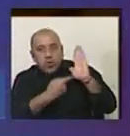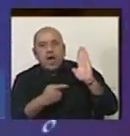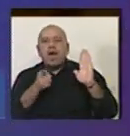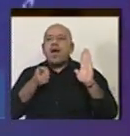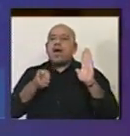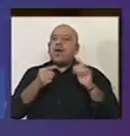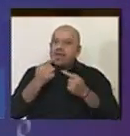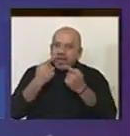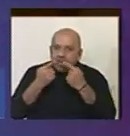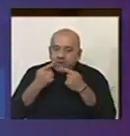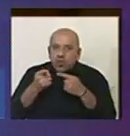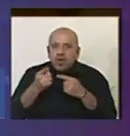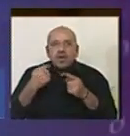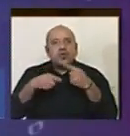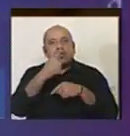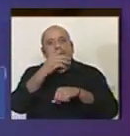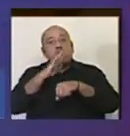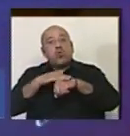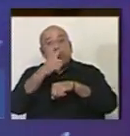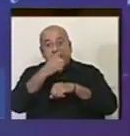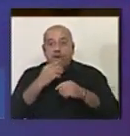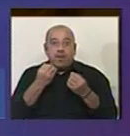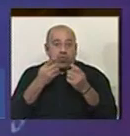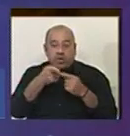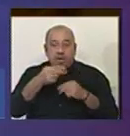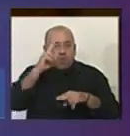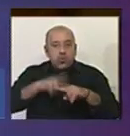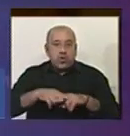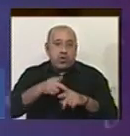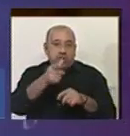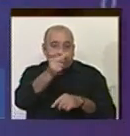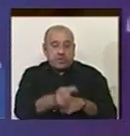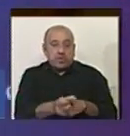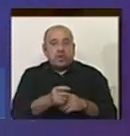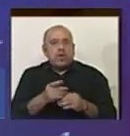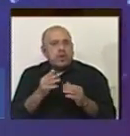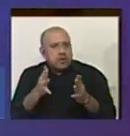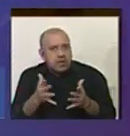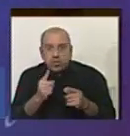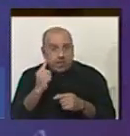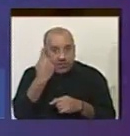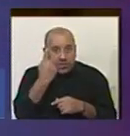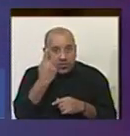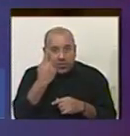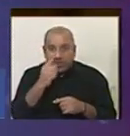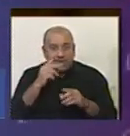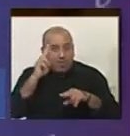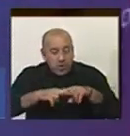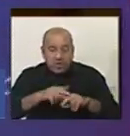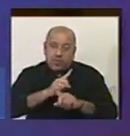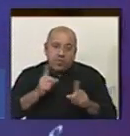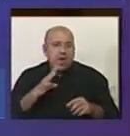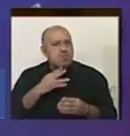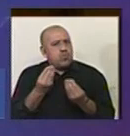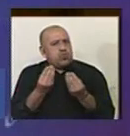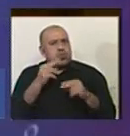Khashoggi, y se siente muy culpable por lo que ha sido la muerte trágica de esta persona, que por cierto, no es el primero ni será el último. Este, Maxi, joven que estaba en